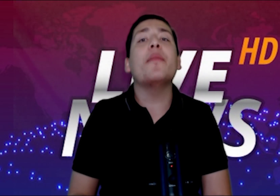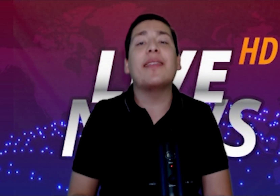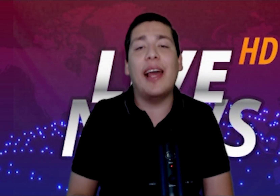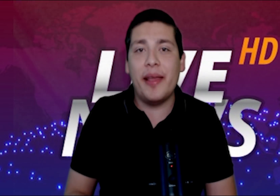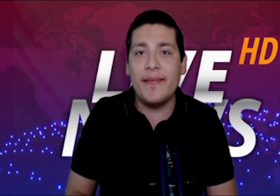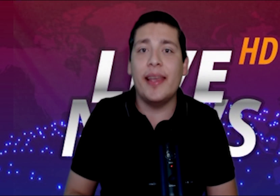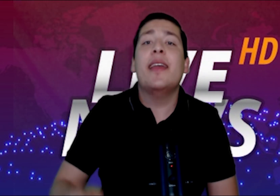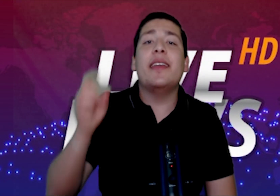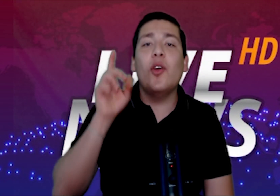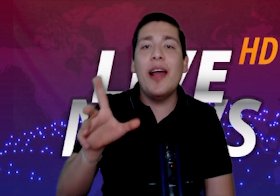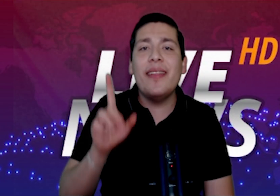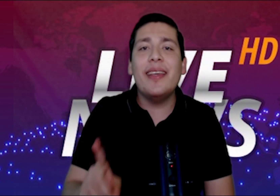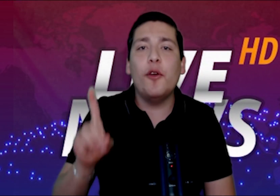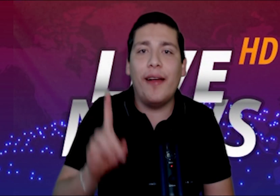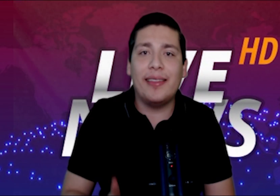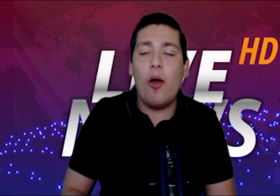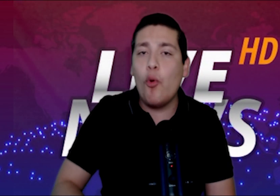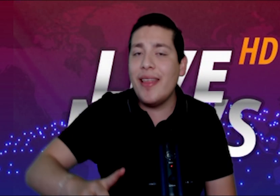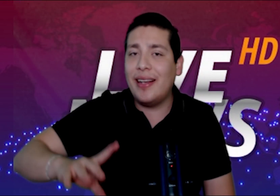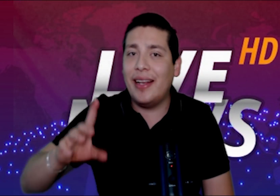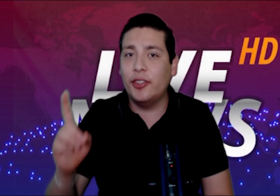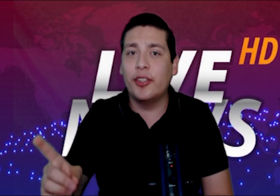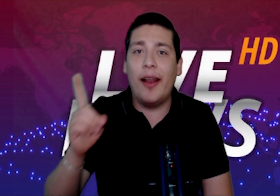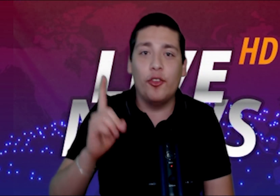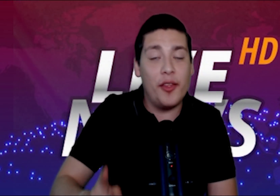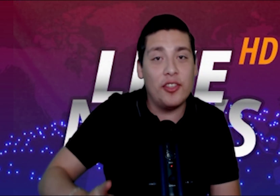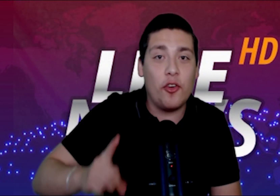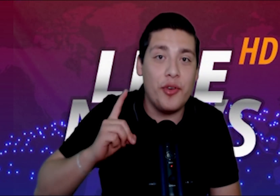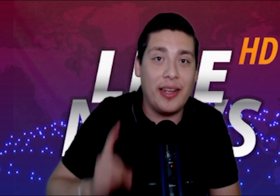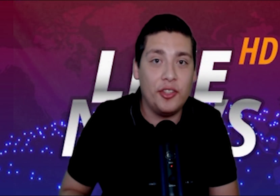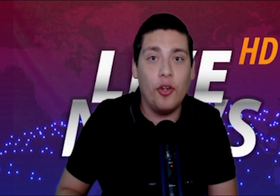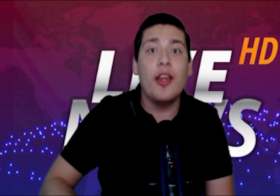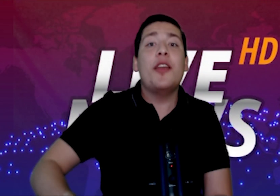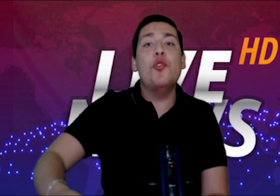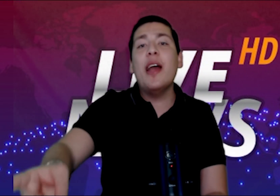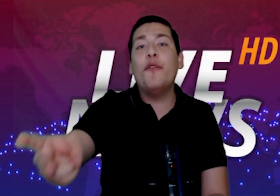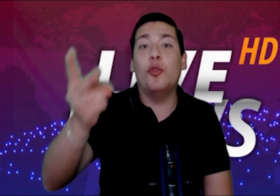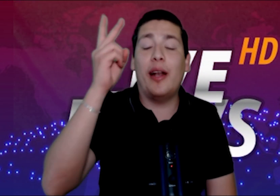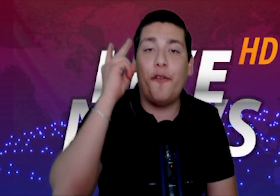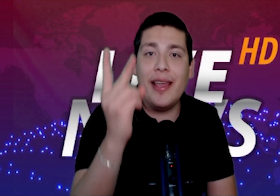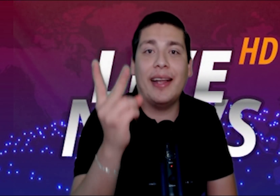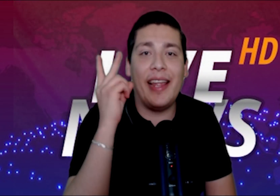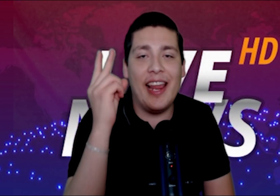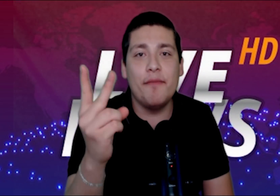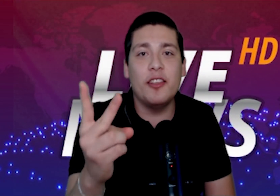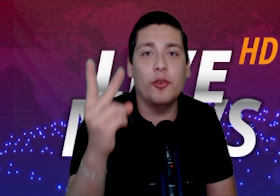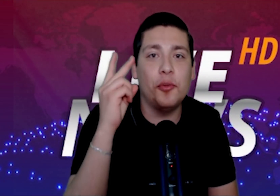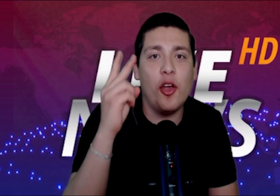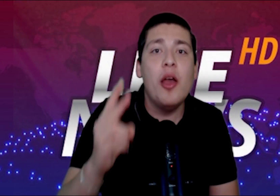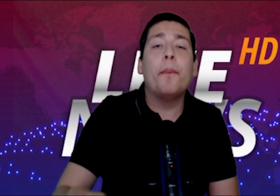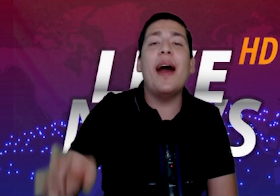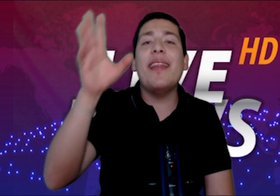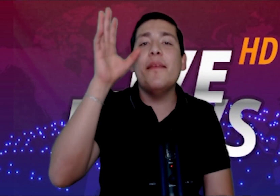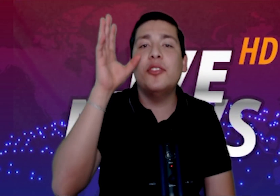monumentalmente y solamente hizo falta una declaración a los medios de comunicación y una fotografía que él mismo